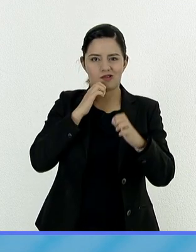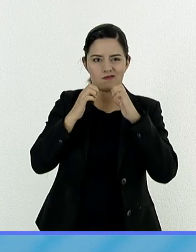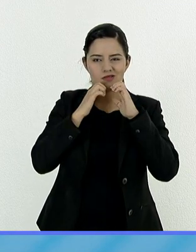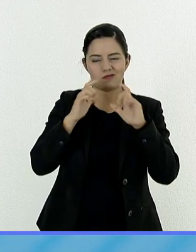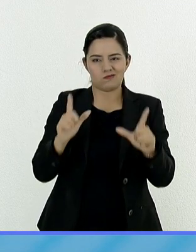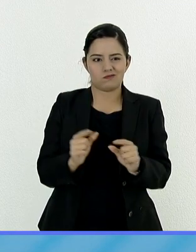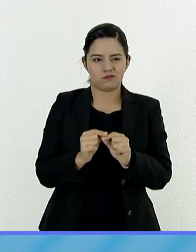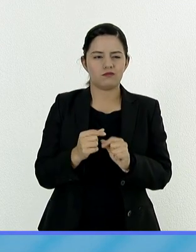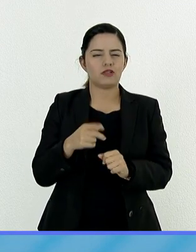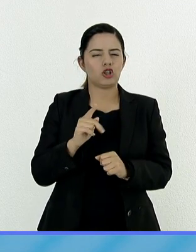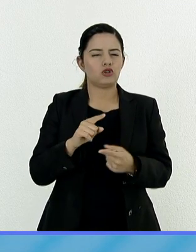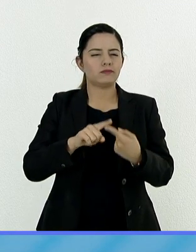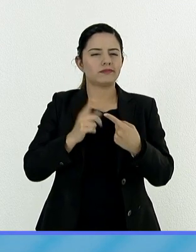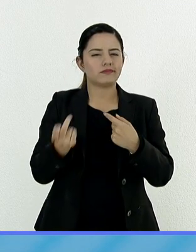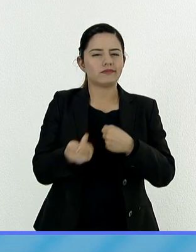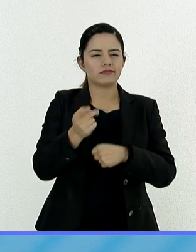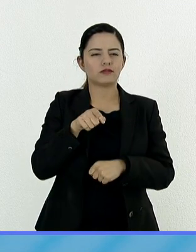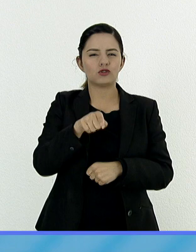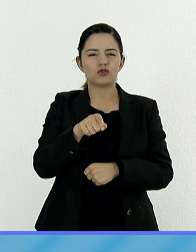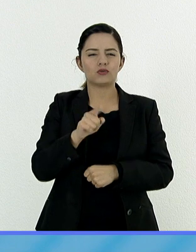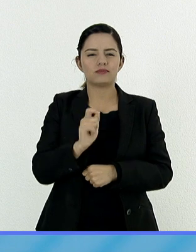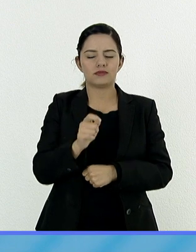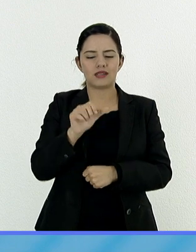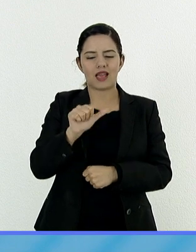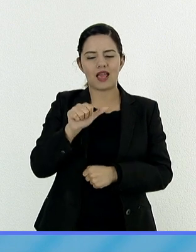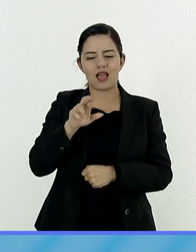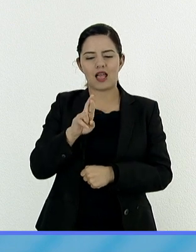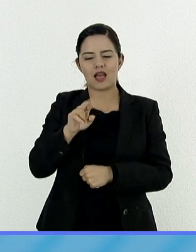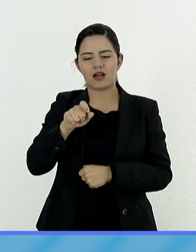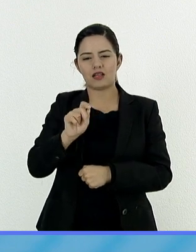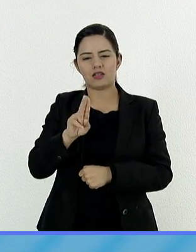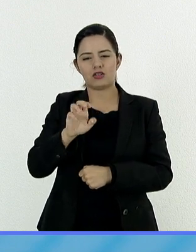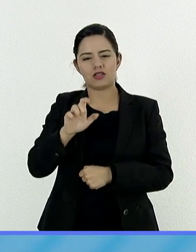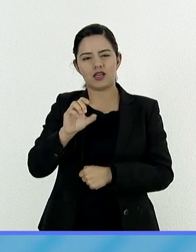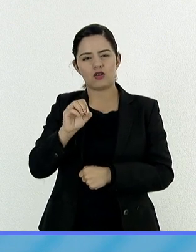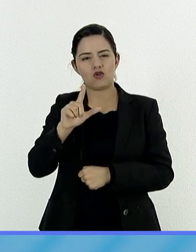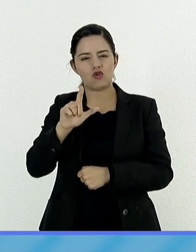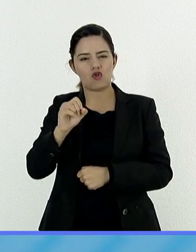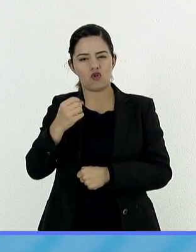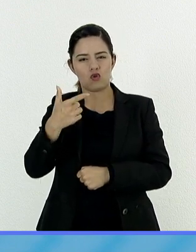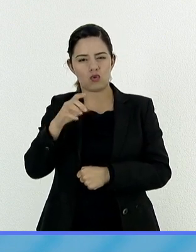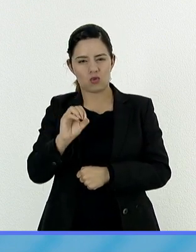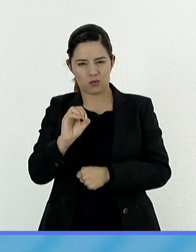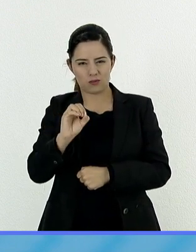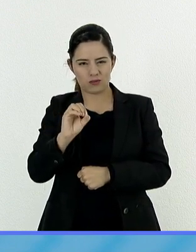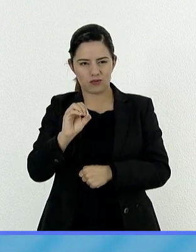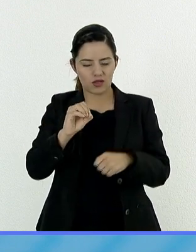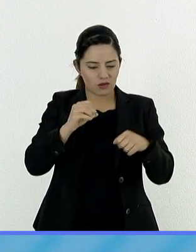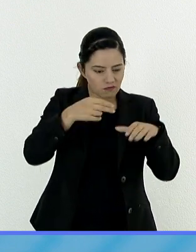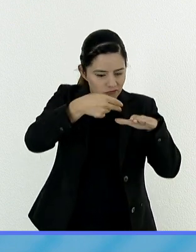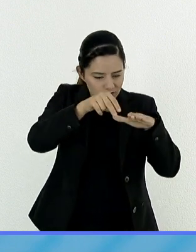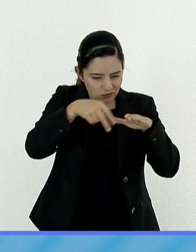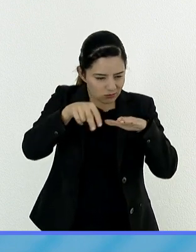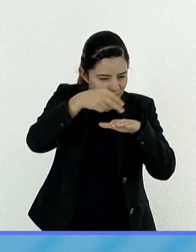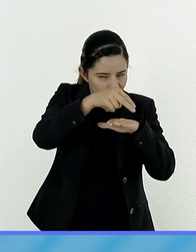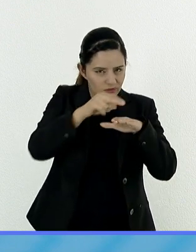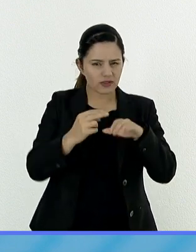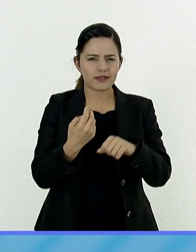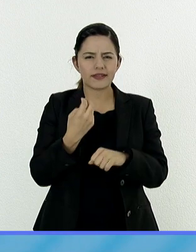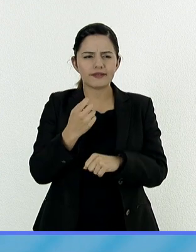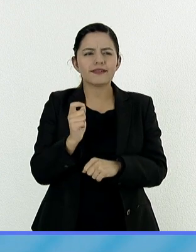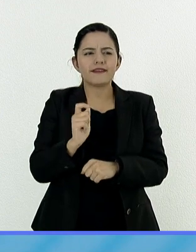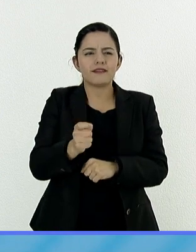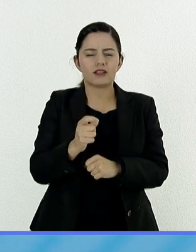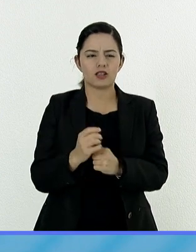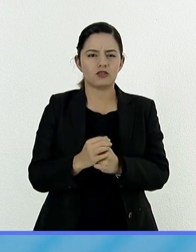uno de ellos es tú eres arqueólogo Qué se necesita para una exploración de este tipo que que es la digamos tanto